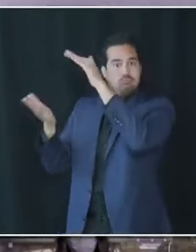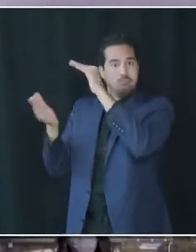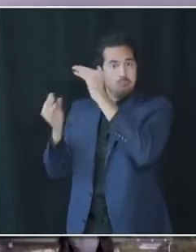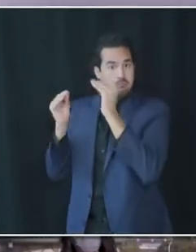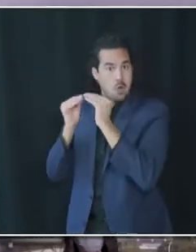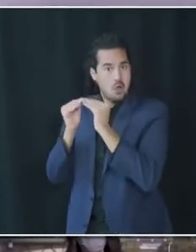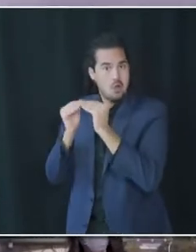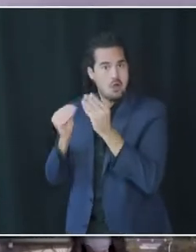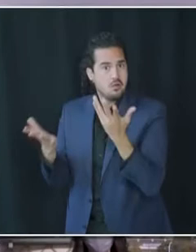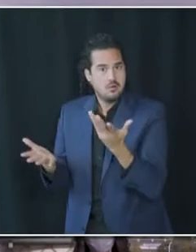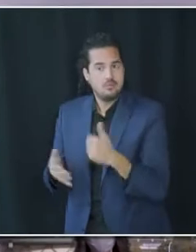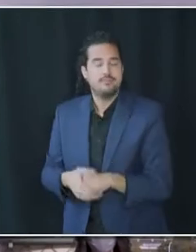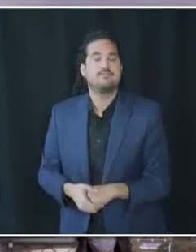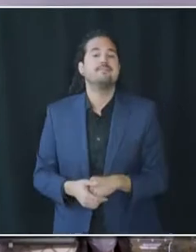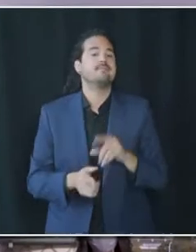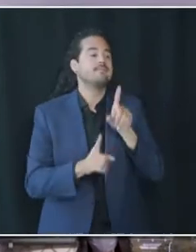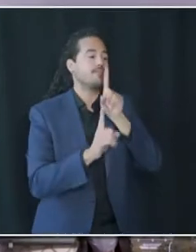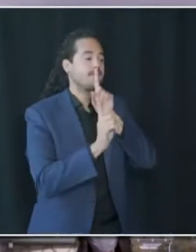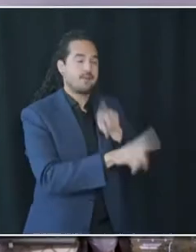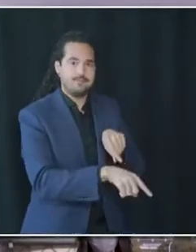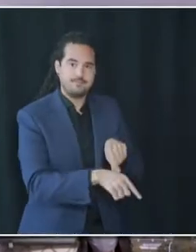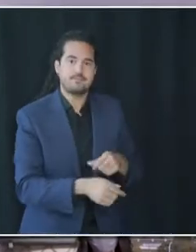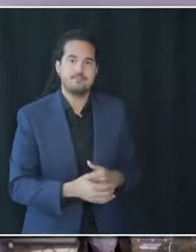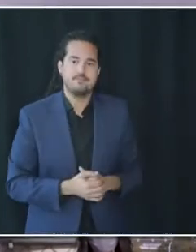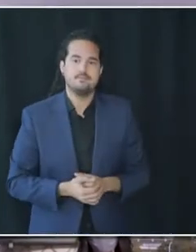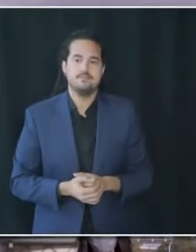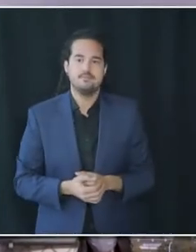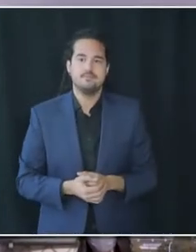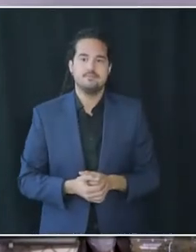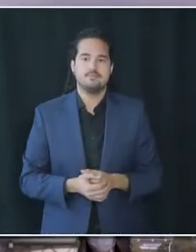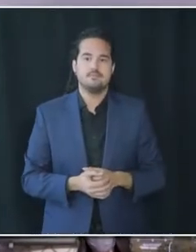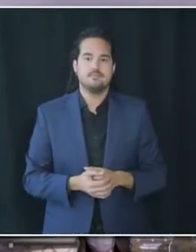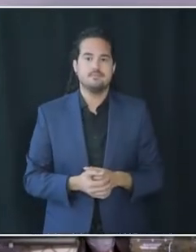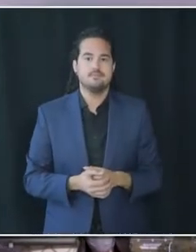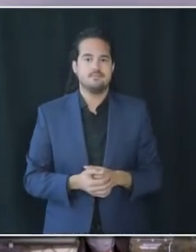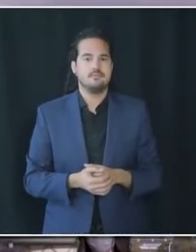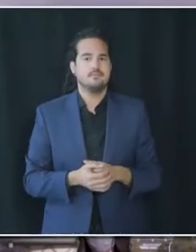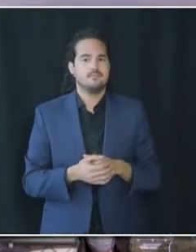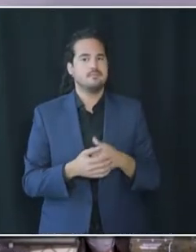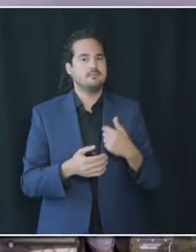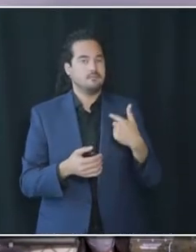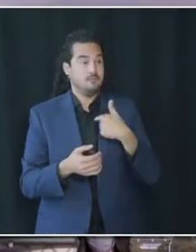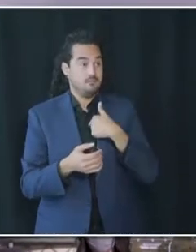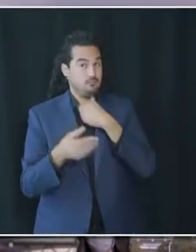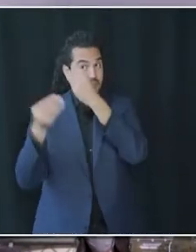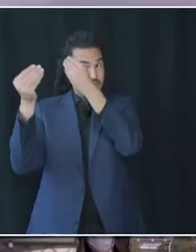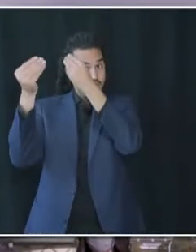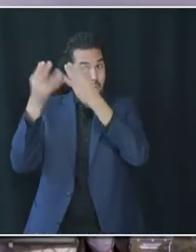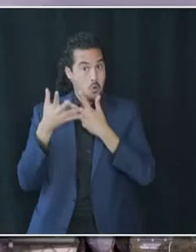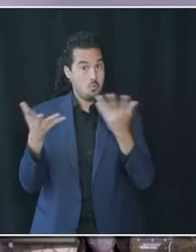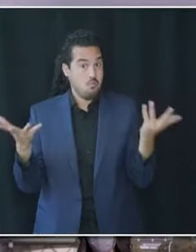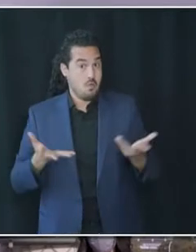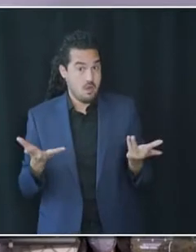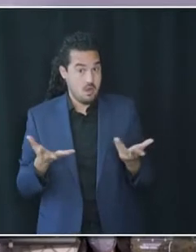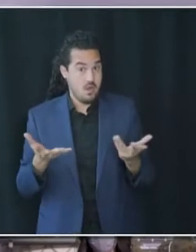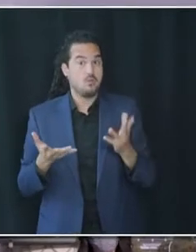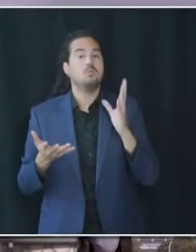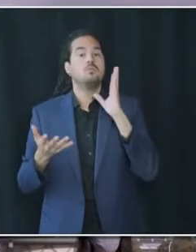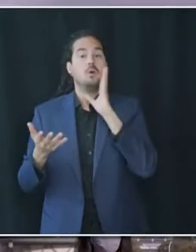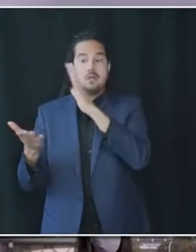la respuesta a la pregunta es nos han dicho que estás destinaciones de fondos les permitirá